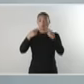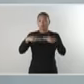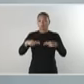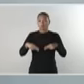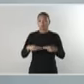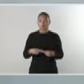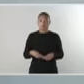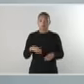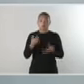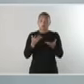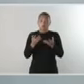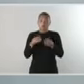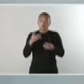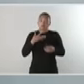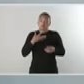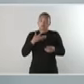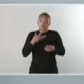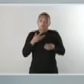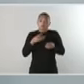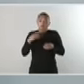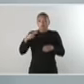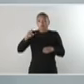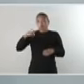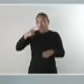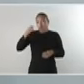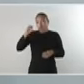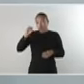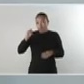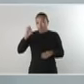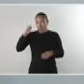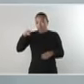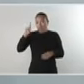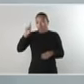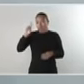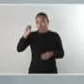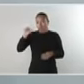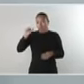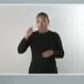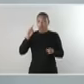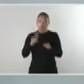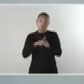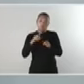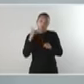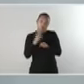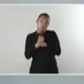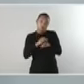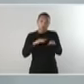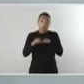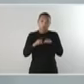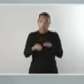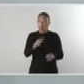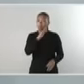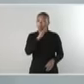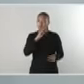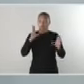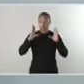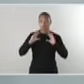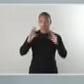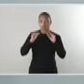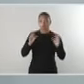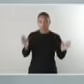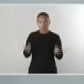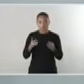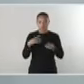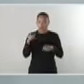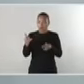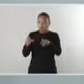empresario antes de participar hice y trabajé porque así fue como me marcó mi madre me enseñó a no